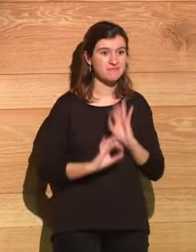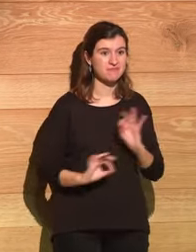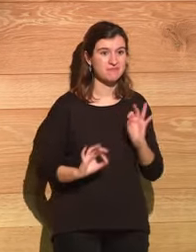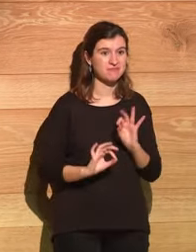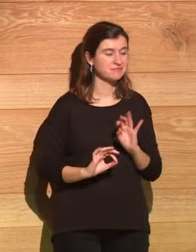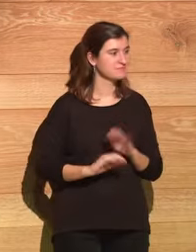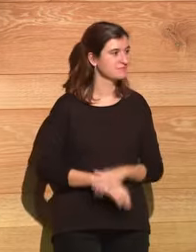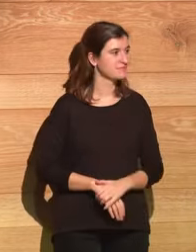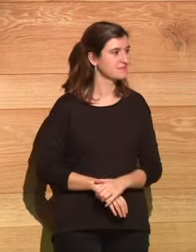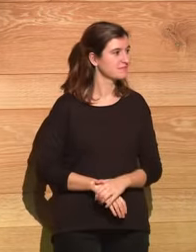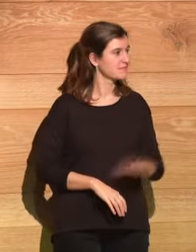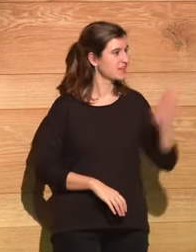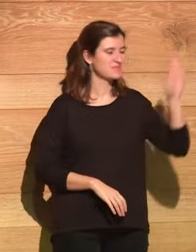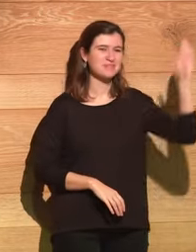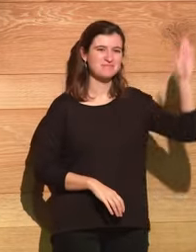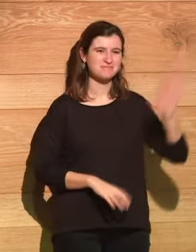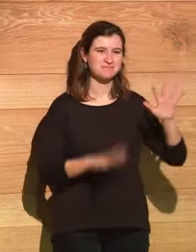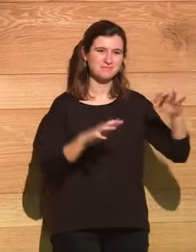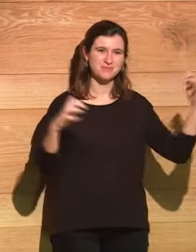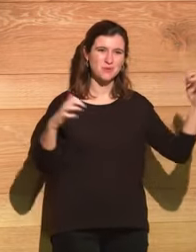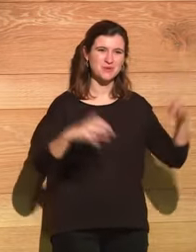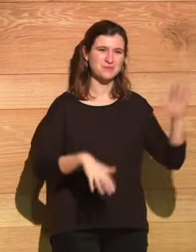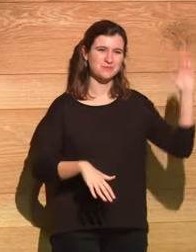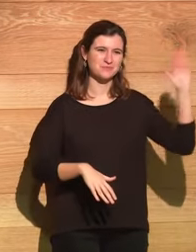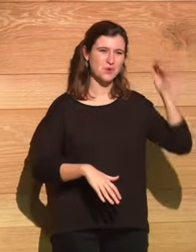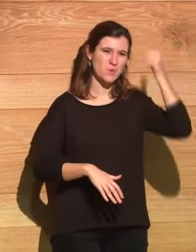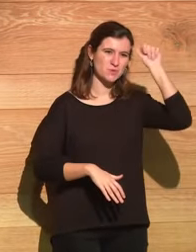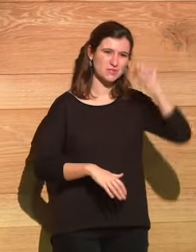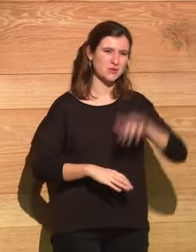mía. Ay, gracias. Buenas